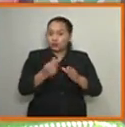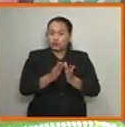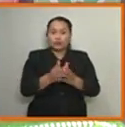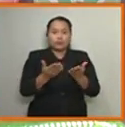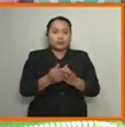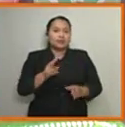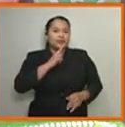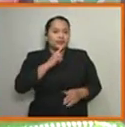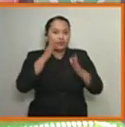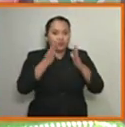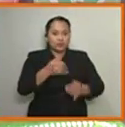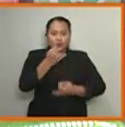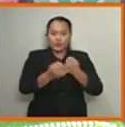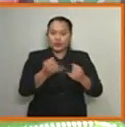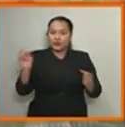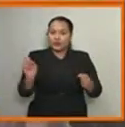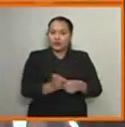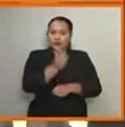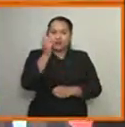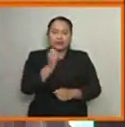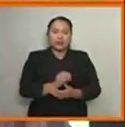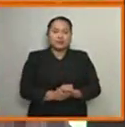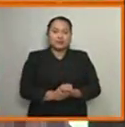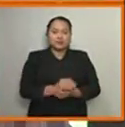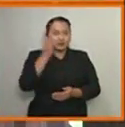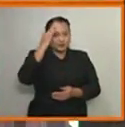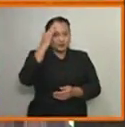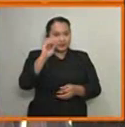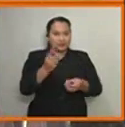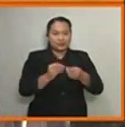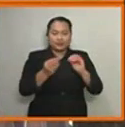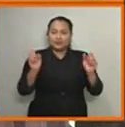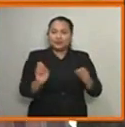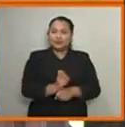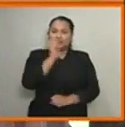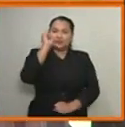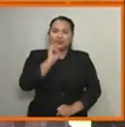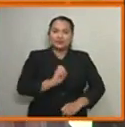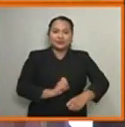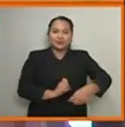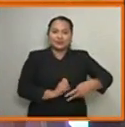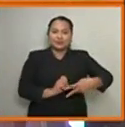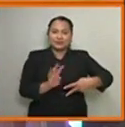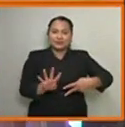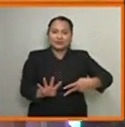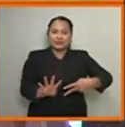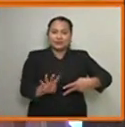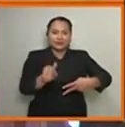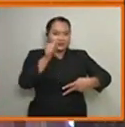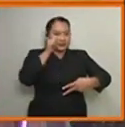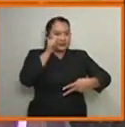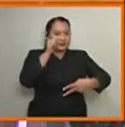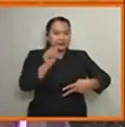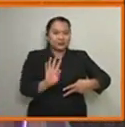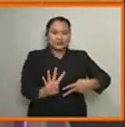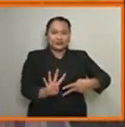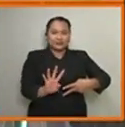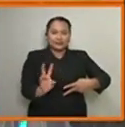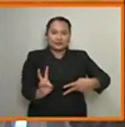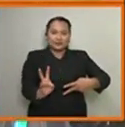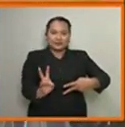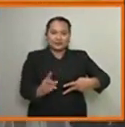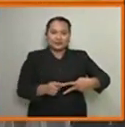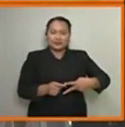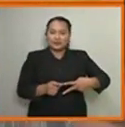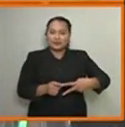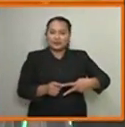juegues y ganes a lo Catracho. Viene su primer número ganador, su primer dígito, este es el 4. Segundo dígito, atentos, porque este es el 7. Primer